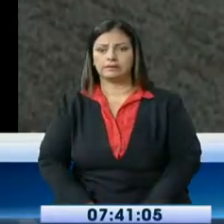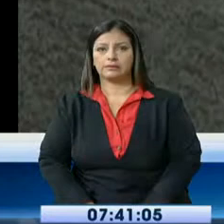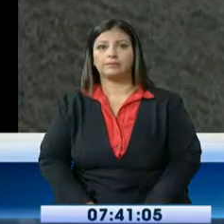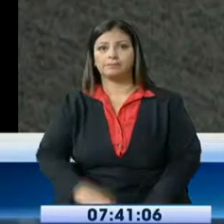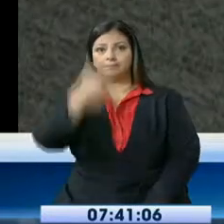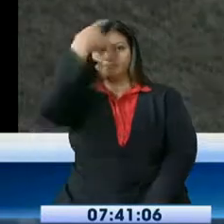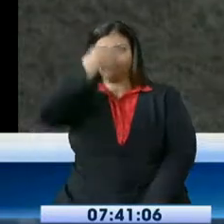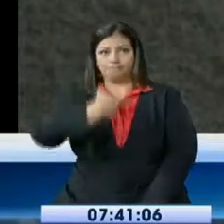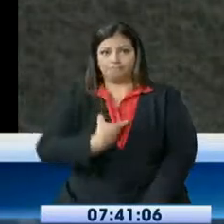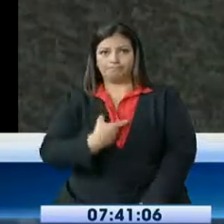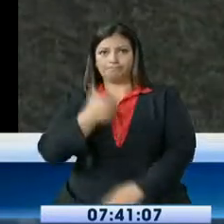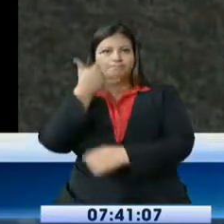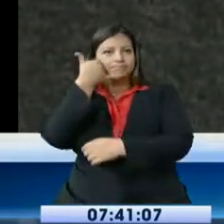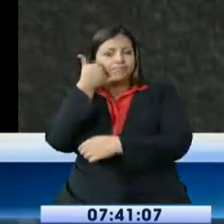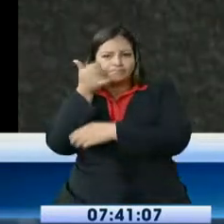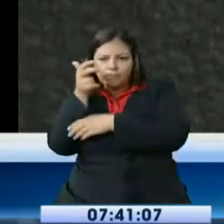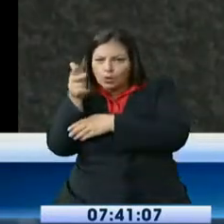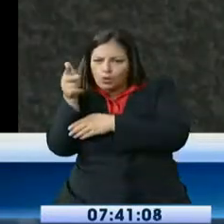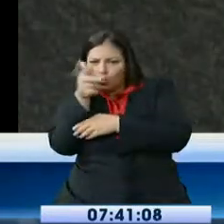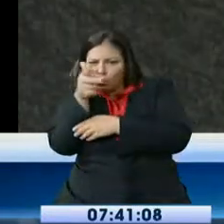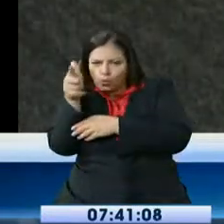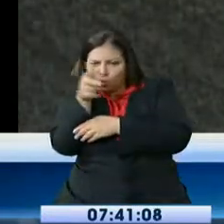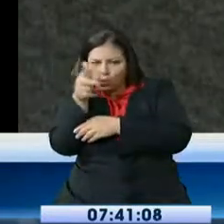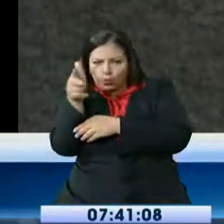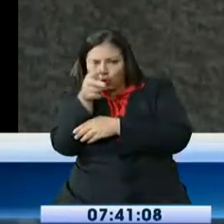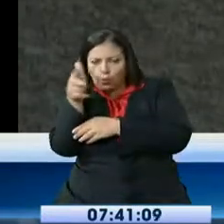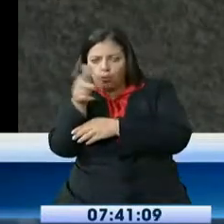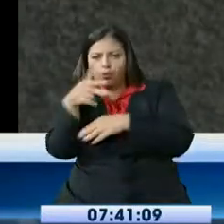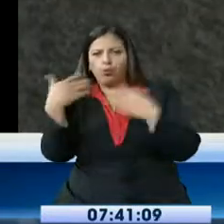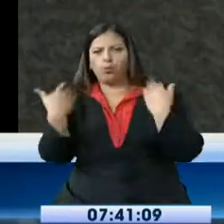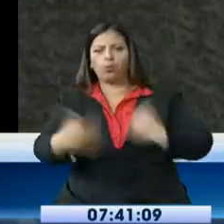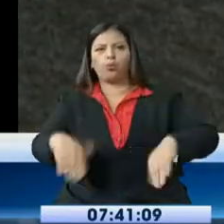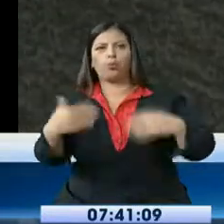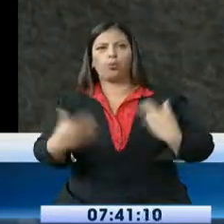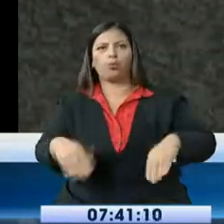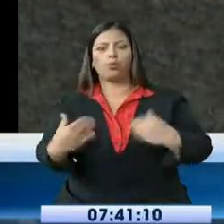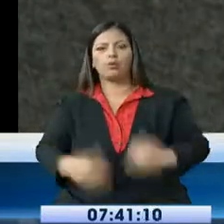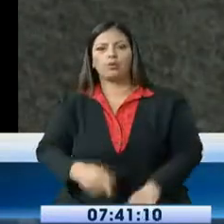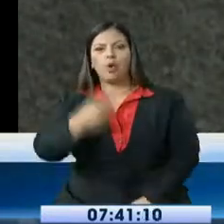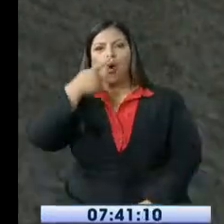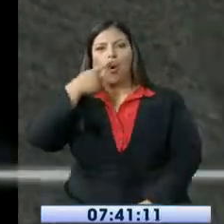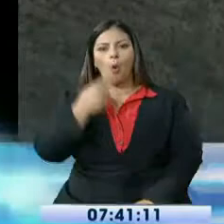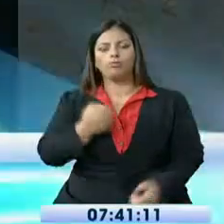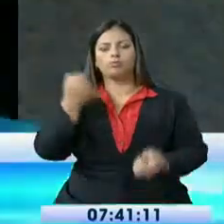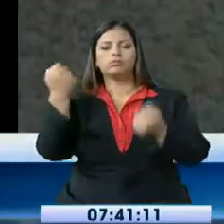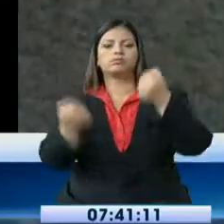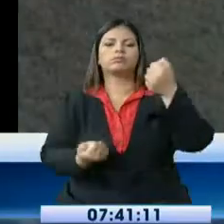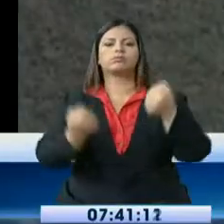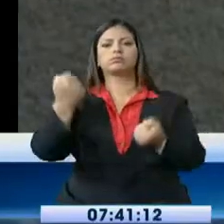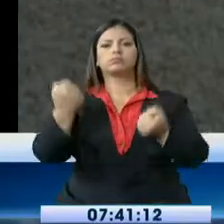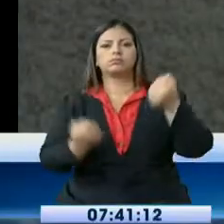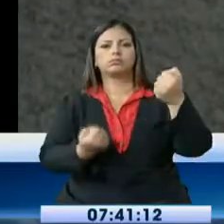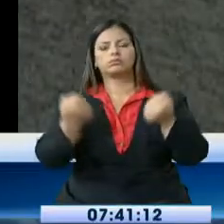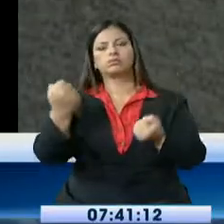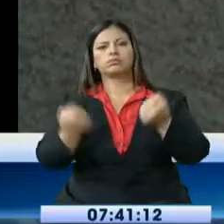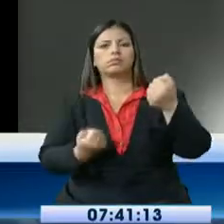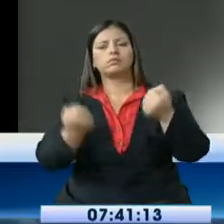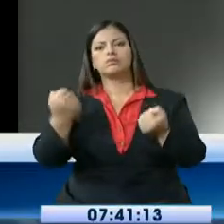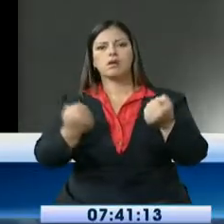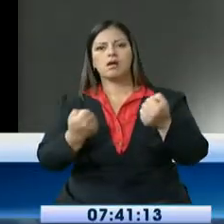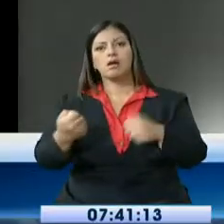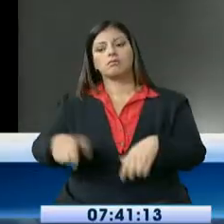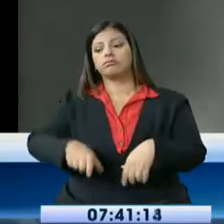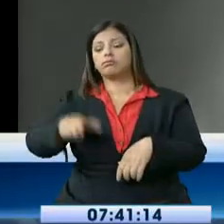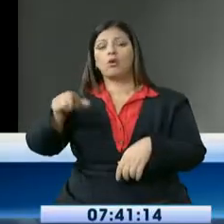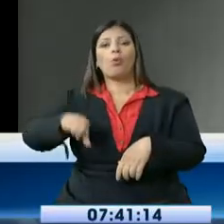Este video fue captado con el celular por parte de una persona que se acercó a la víctima segundos después de los disparos que recibió.